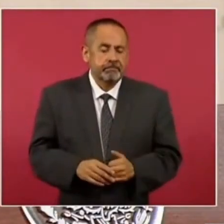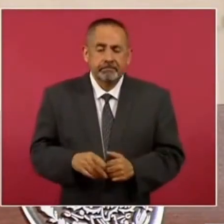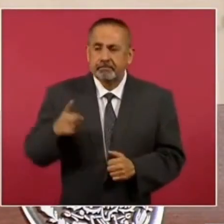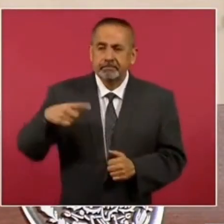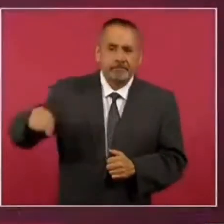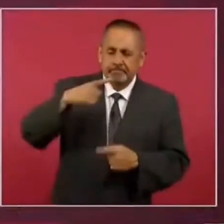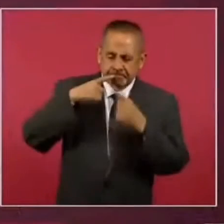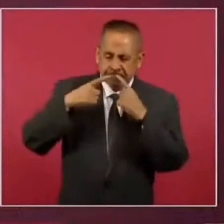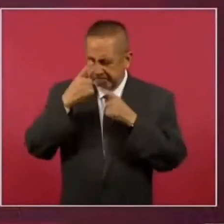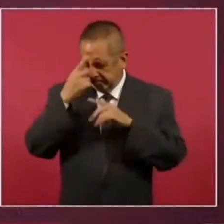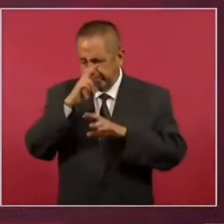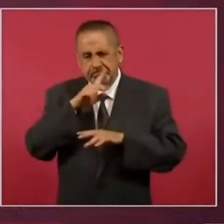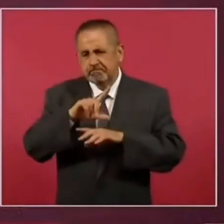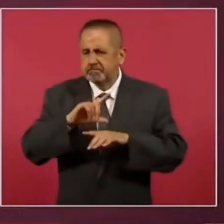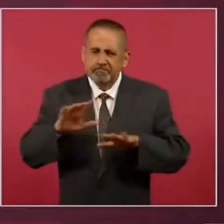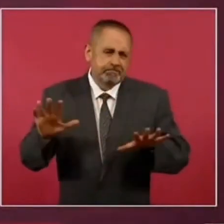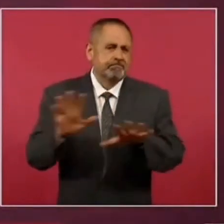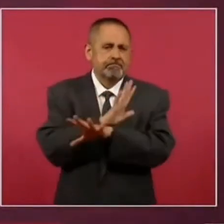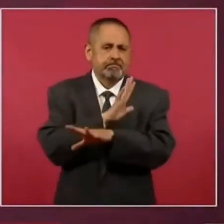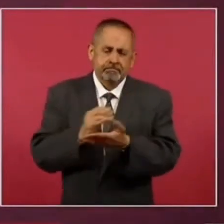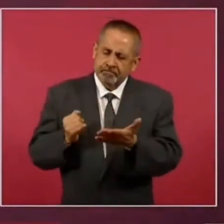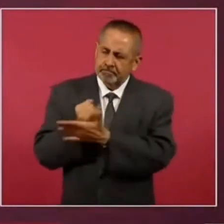decidir en su momento.